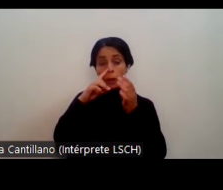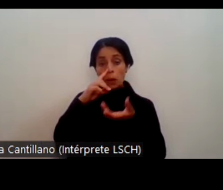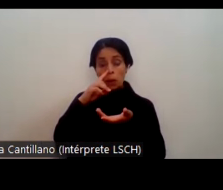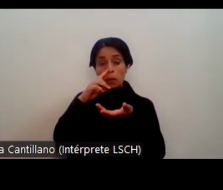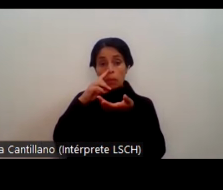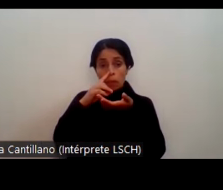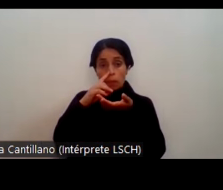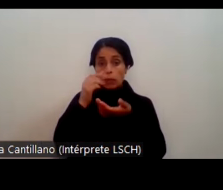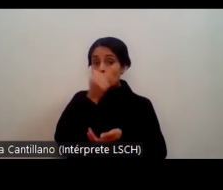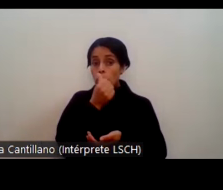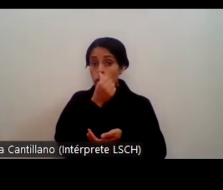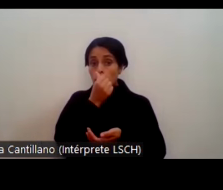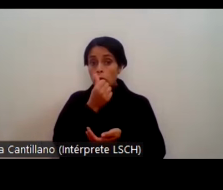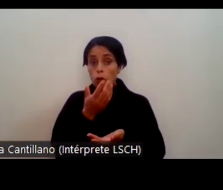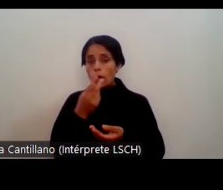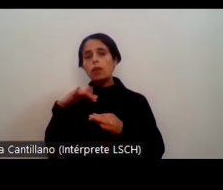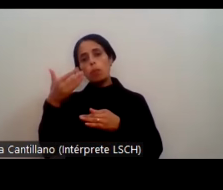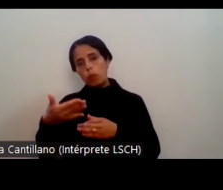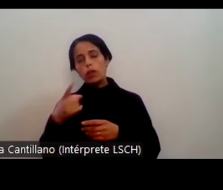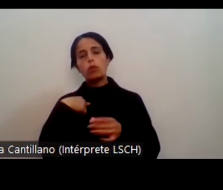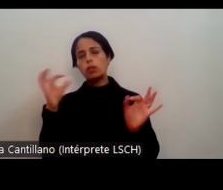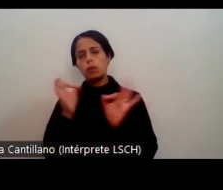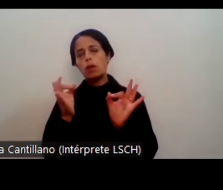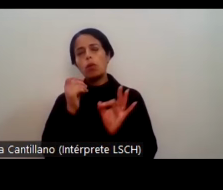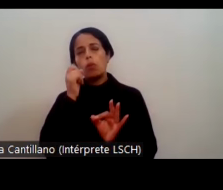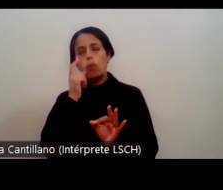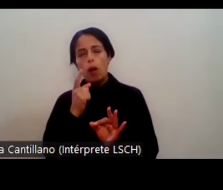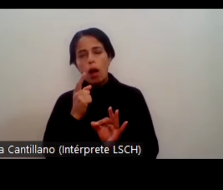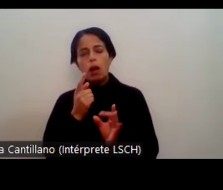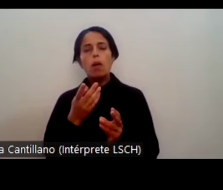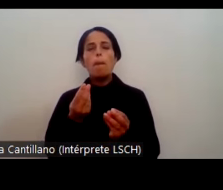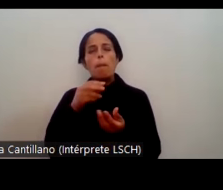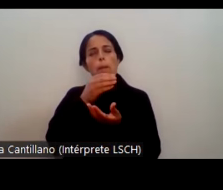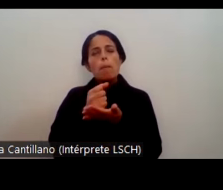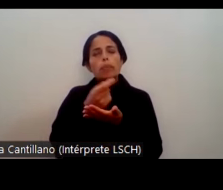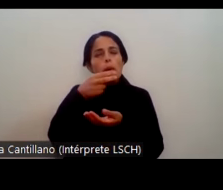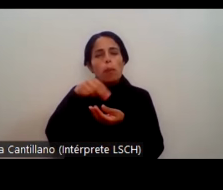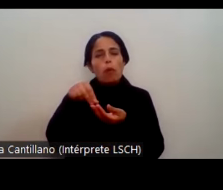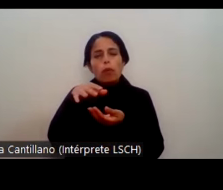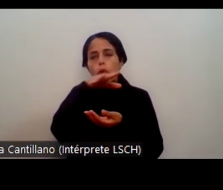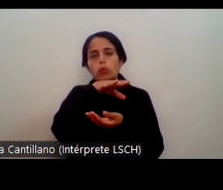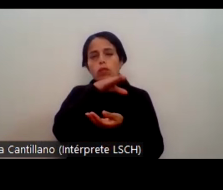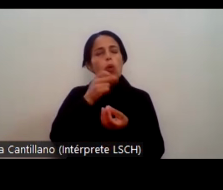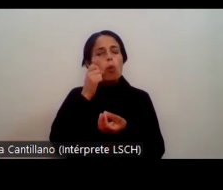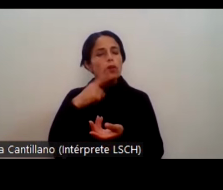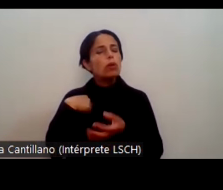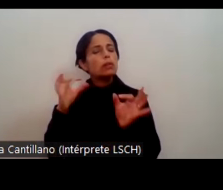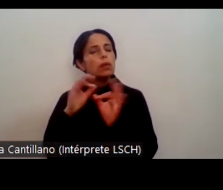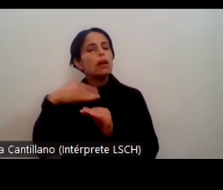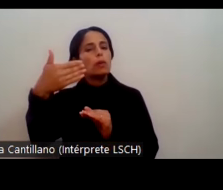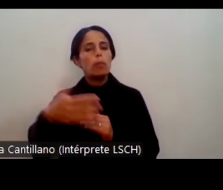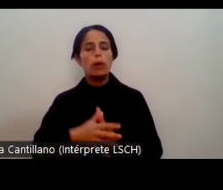polvo, fueron encontrados en contextos funerarios. Pero el equipo es